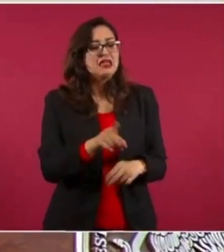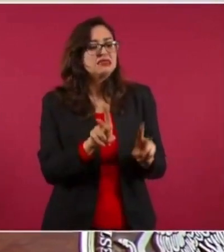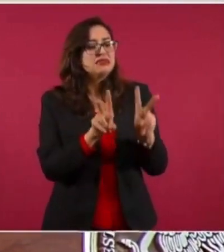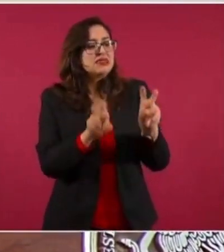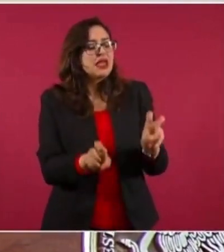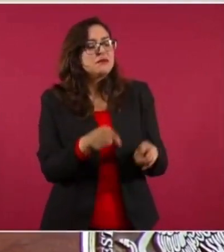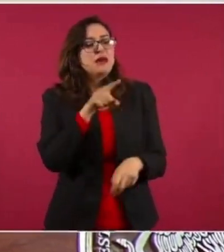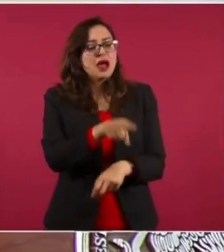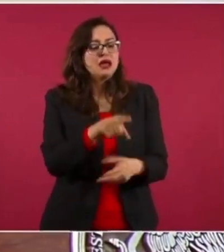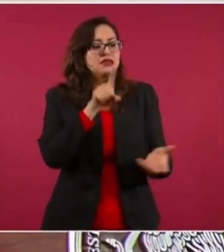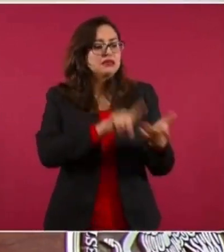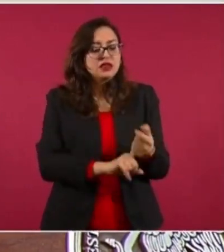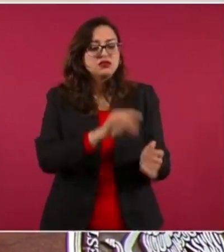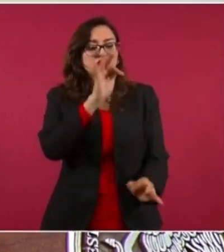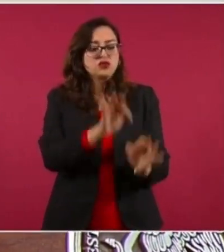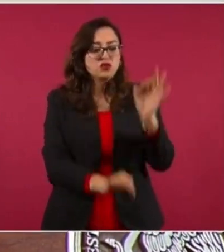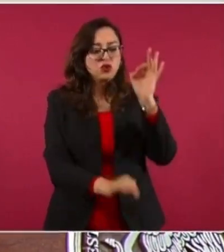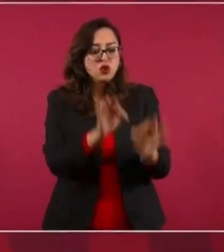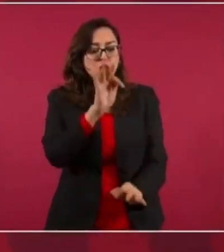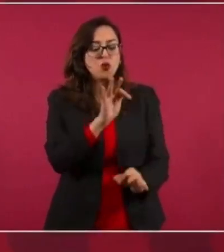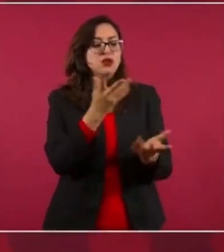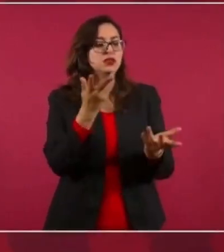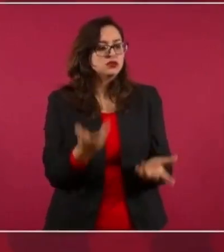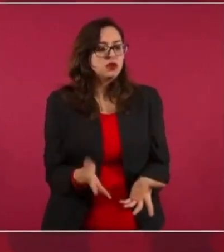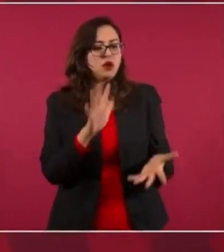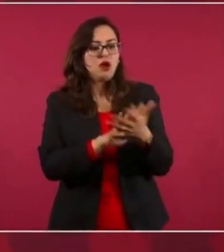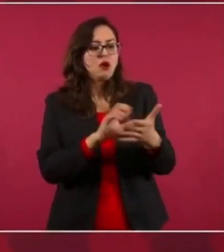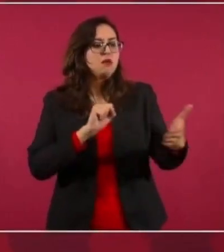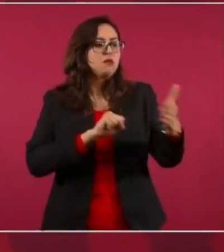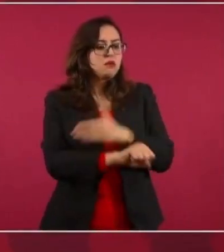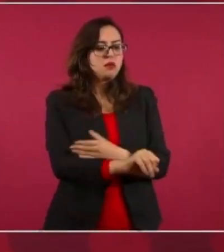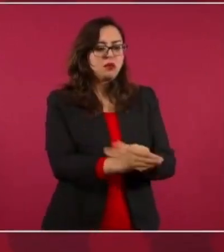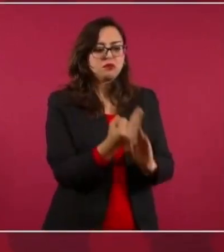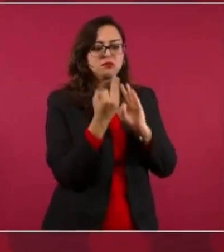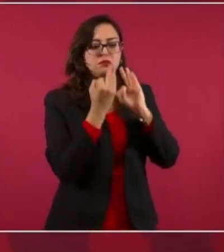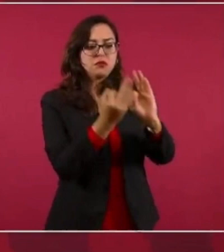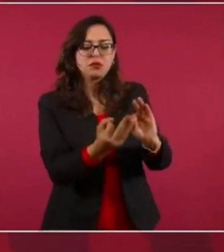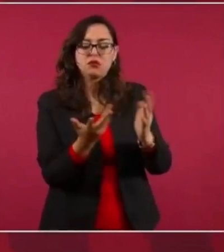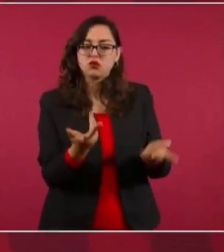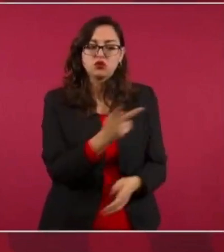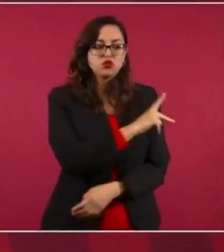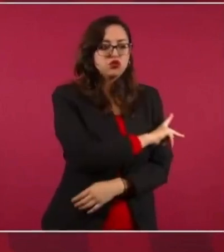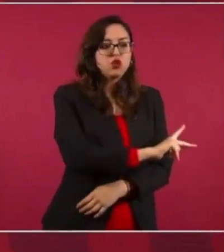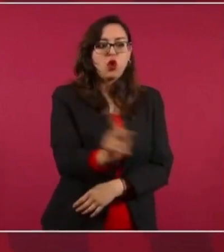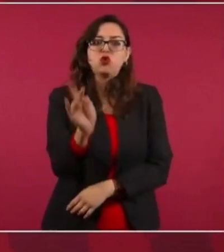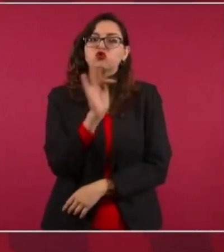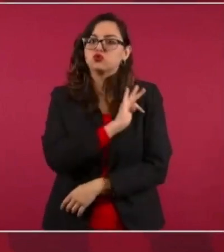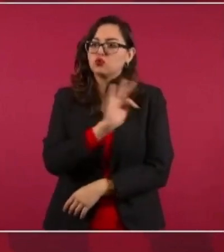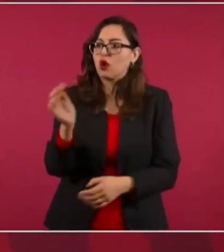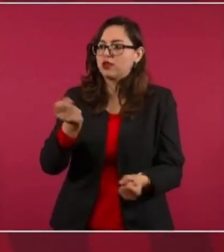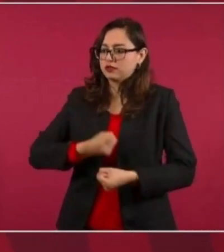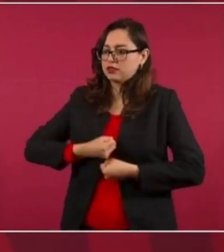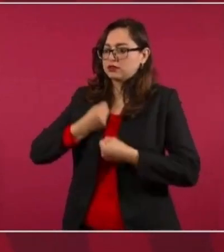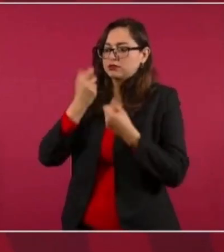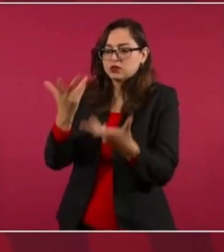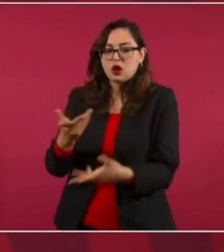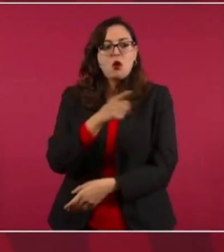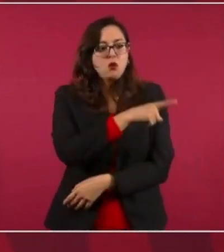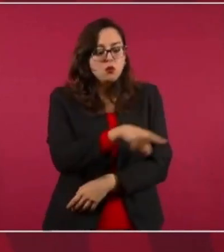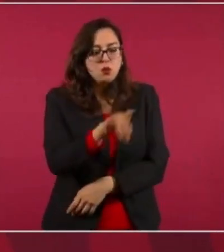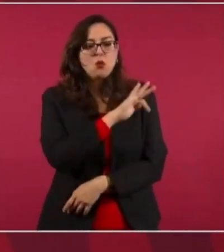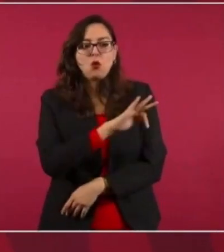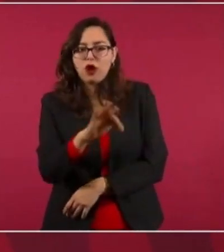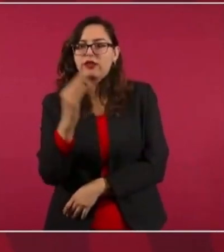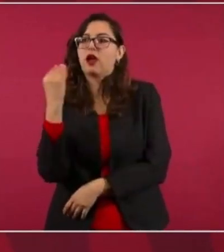todos. ¿Sí? Porque también están diciendo, bueno, ¿y por qué no? Hasta mi amigo